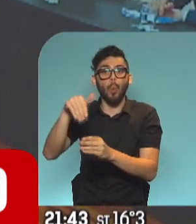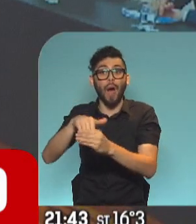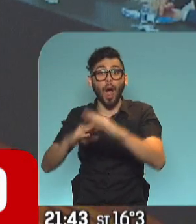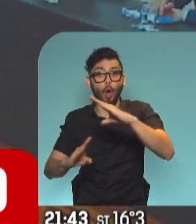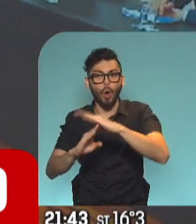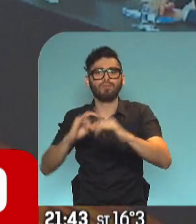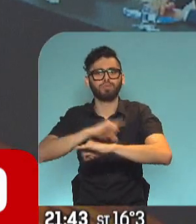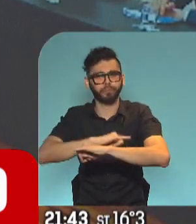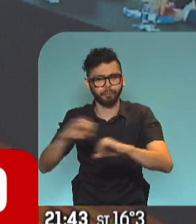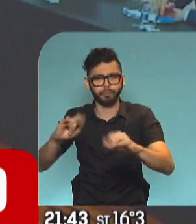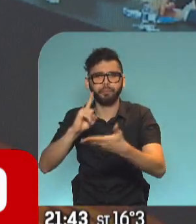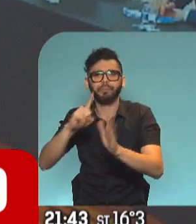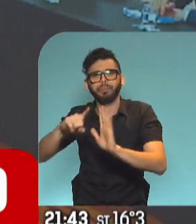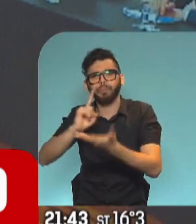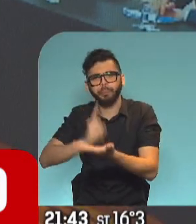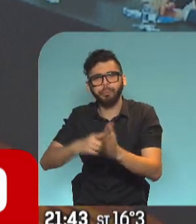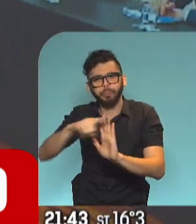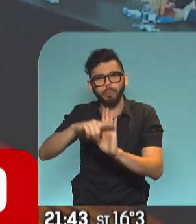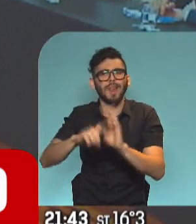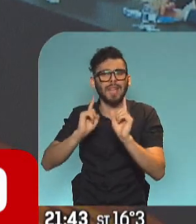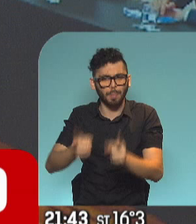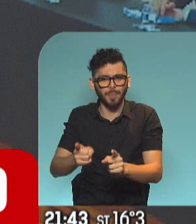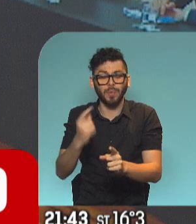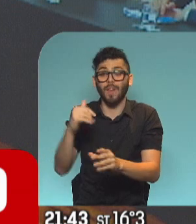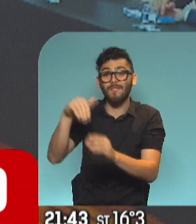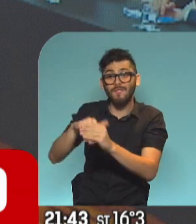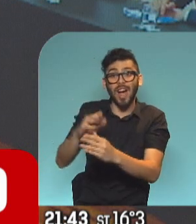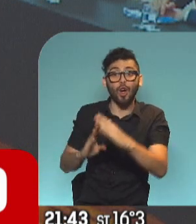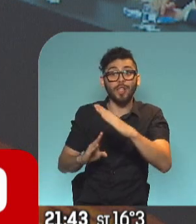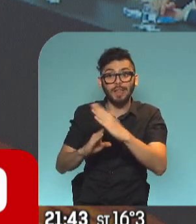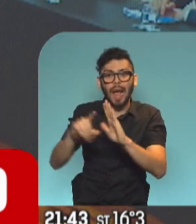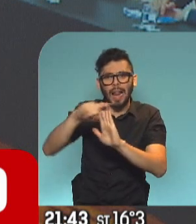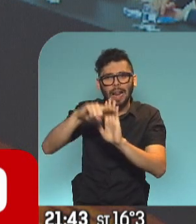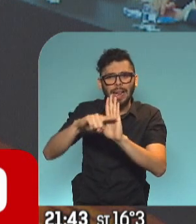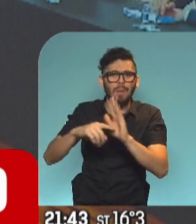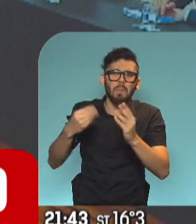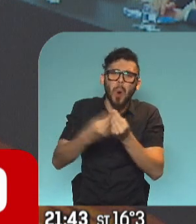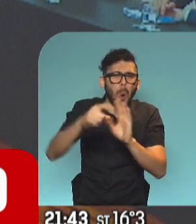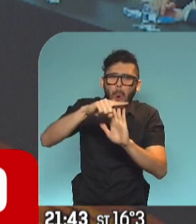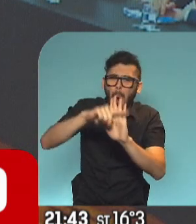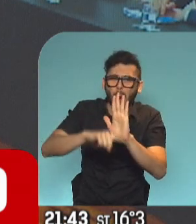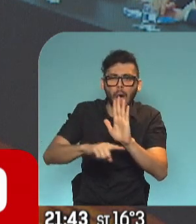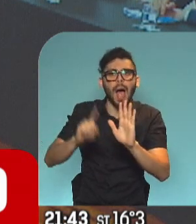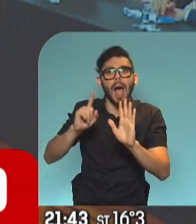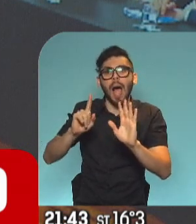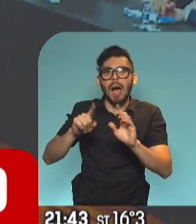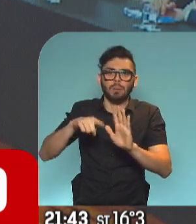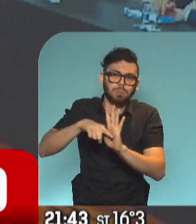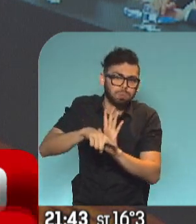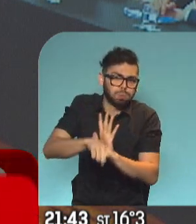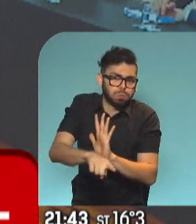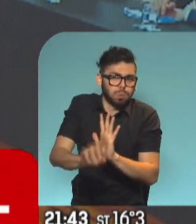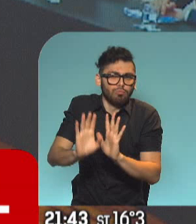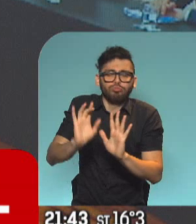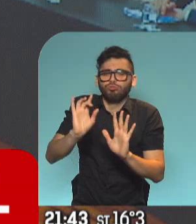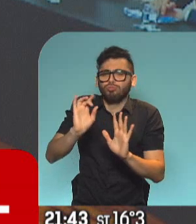A ver, son un montón de medidas las que sacó el Banco Central, son muy técnicas también, así que vamos a explicar las importantes, ¿no? Las